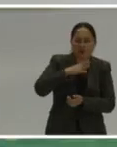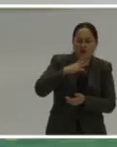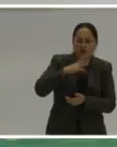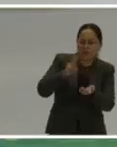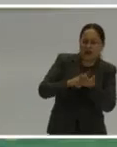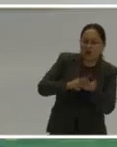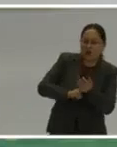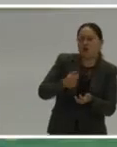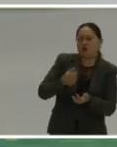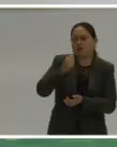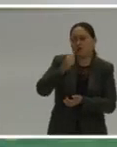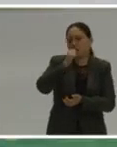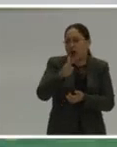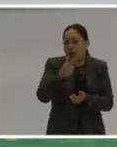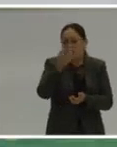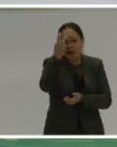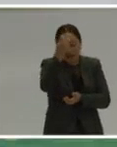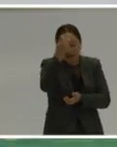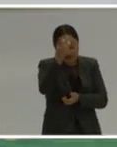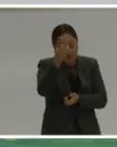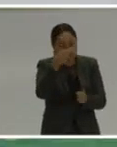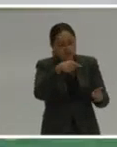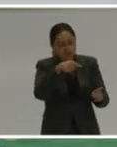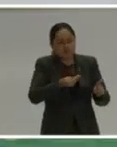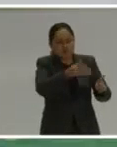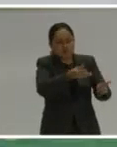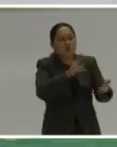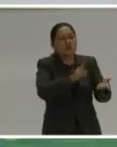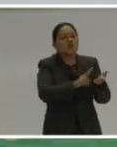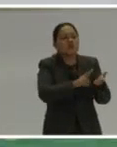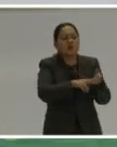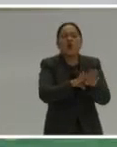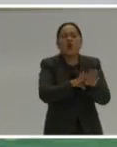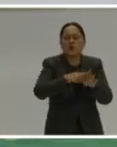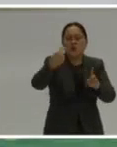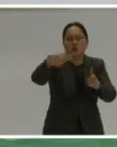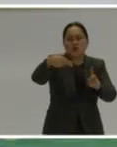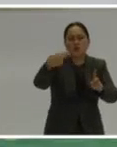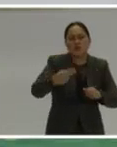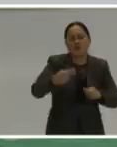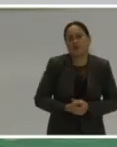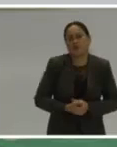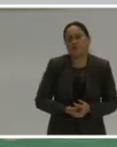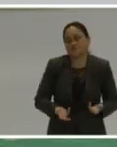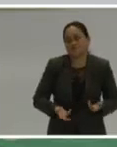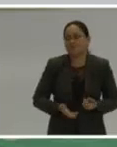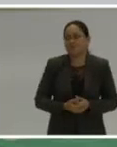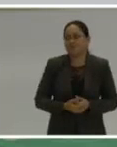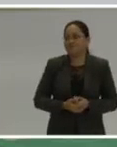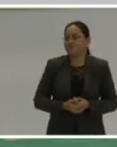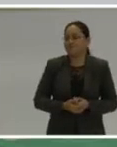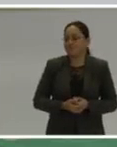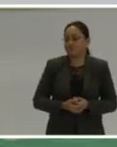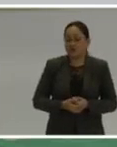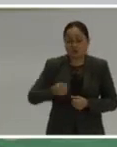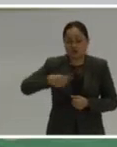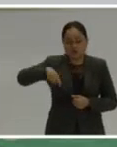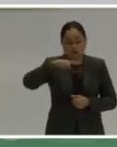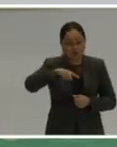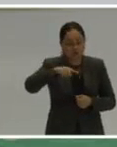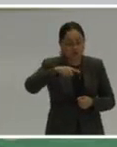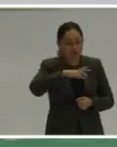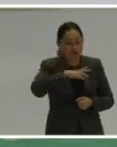inclusive, ¿sí? ¿A eso qué nombre le vamos a poner? Por ejemplo, en los aymaras es muy claro,